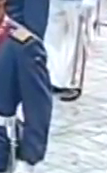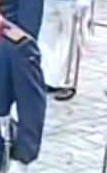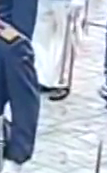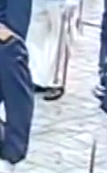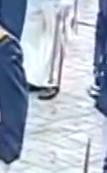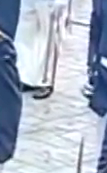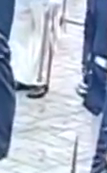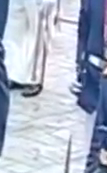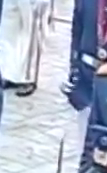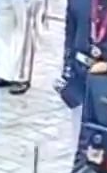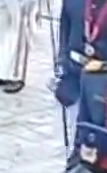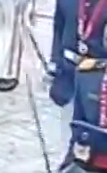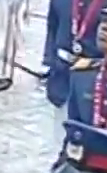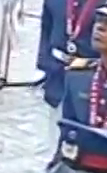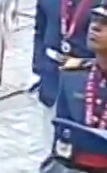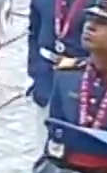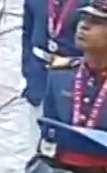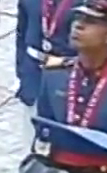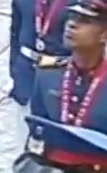¡Descansen! ¡Ar!